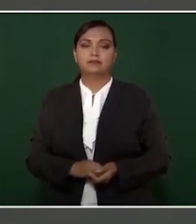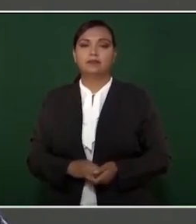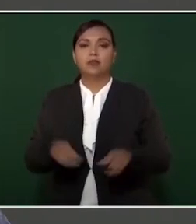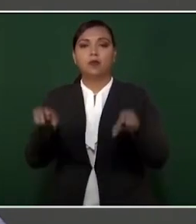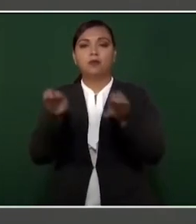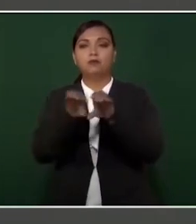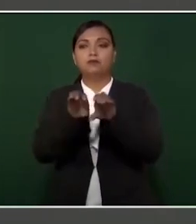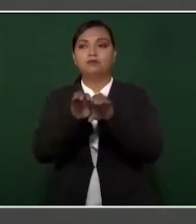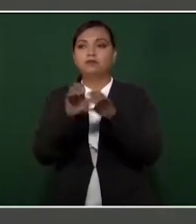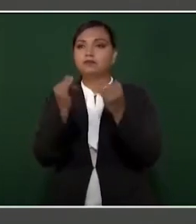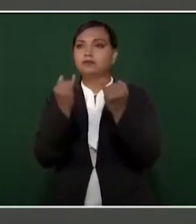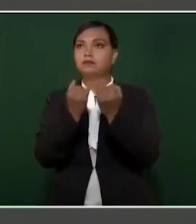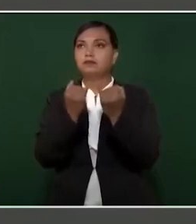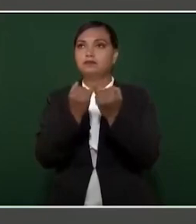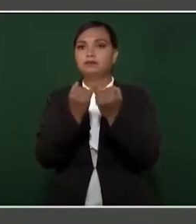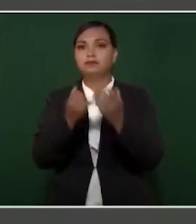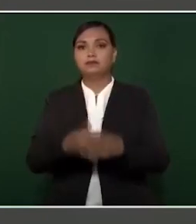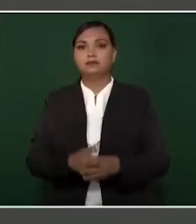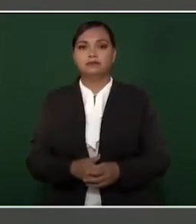como